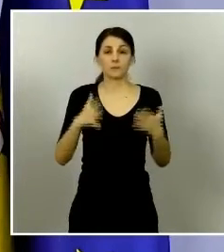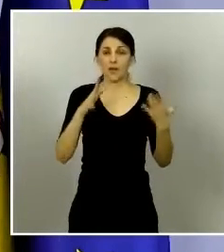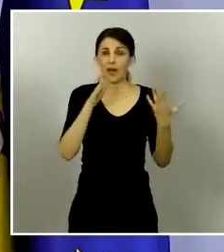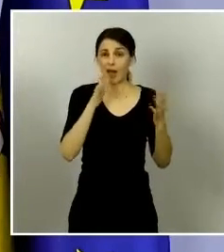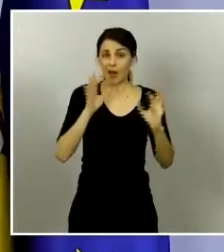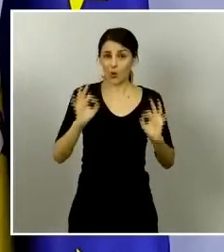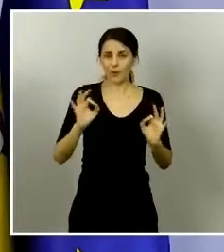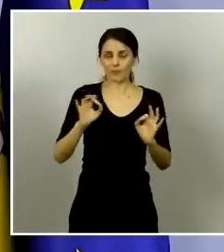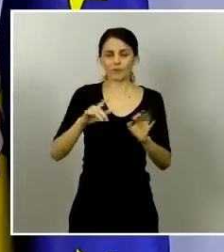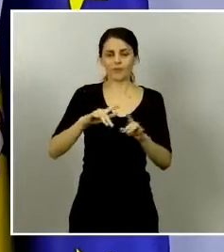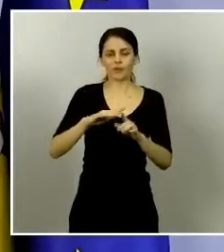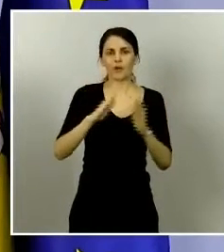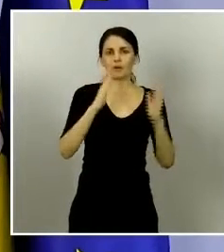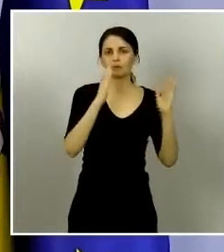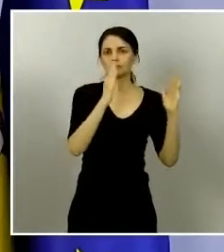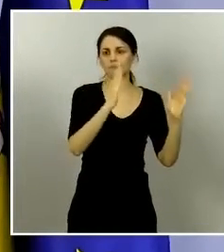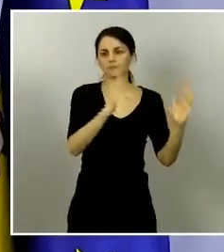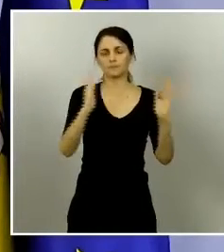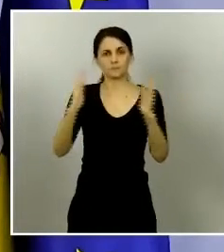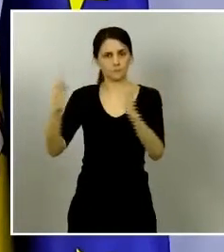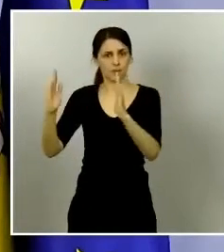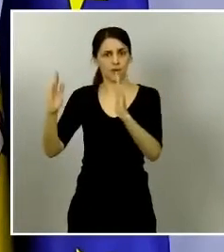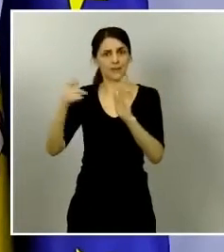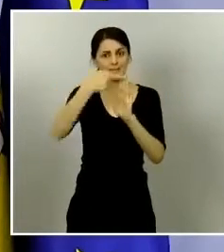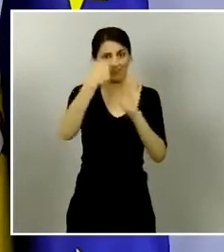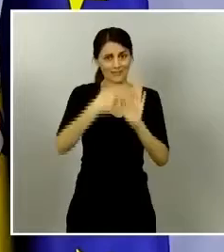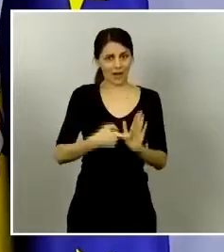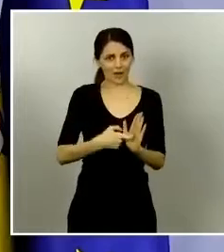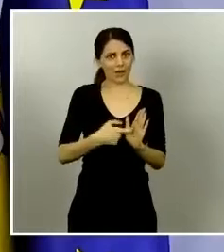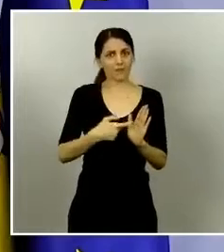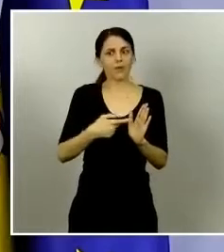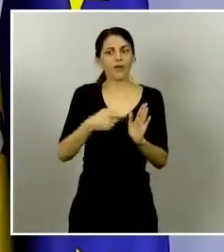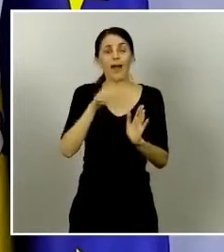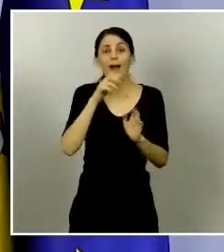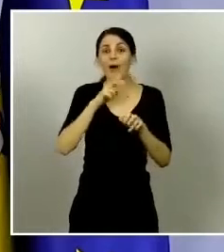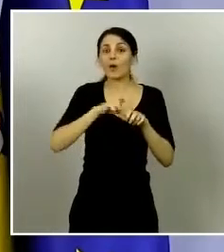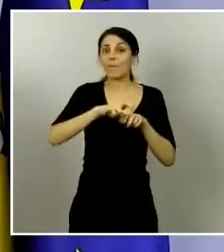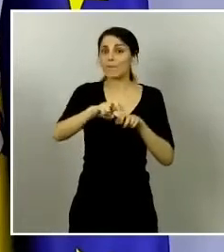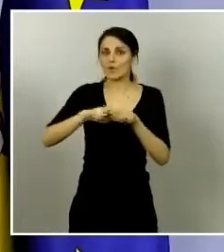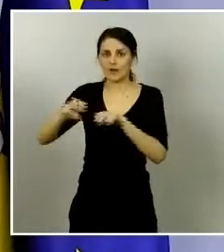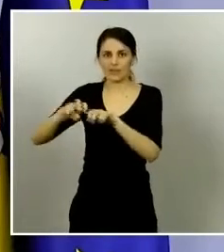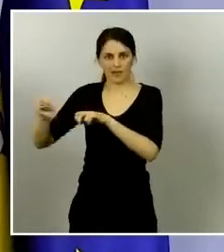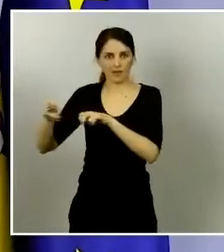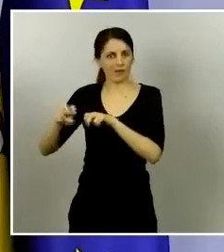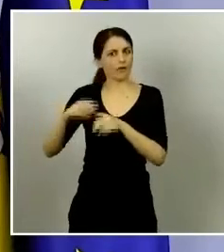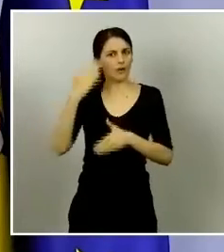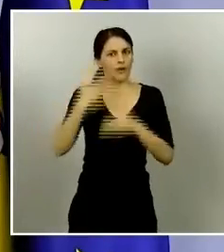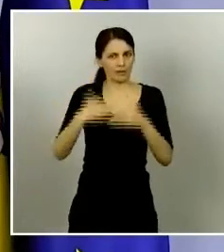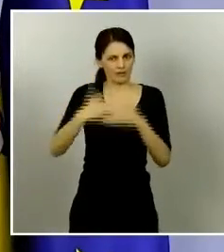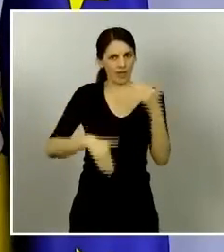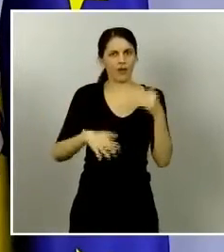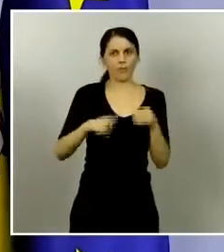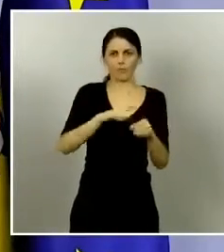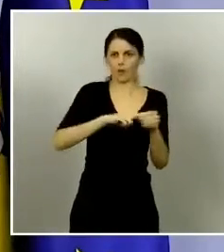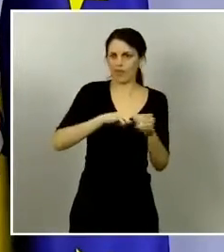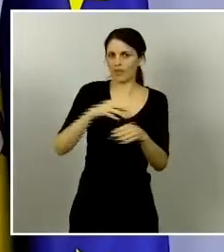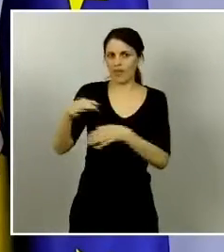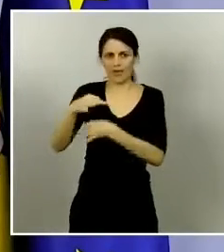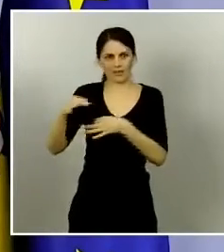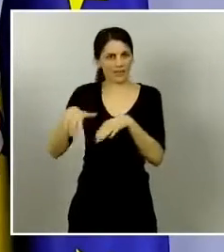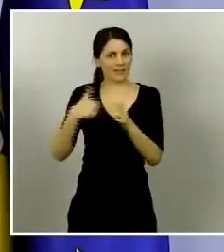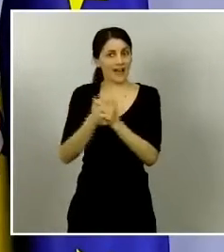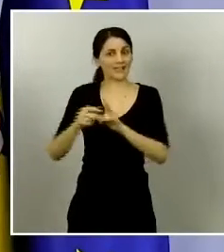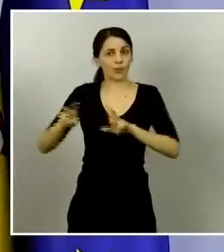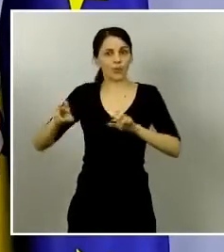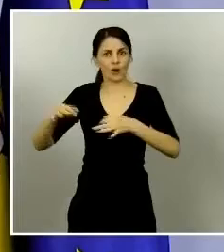Gobierno. Ahora mismo, en función del plan de desescalada que tenemos, no está permitida la movilidad entre unidades territoriales, sean provincias o sean